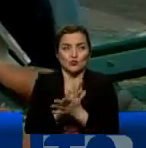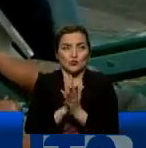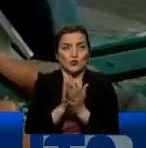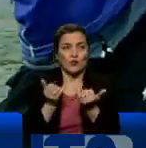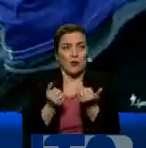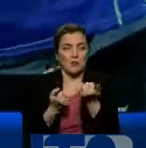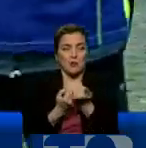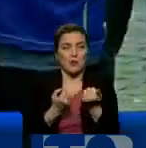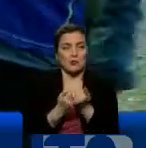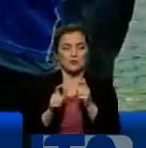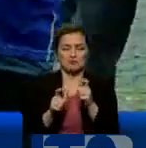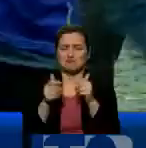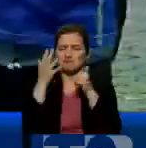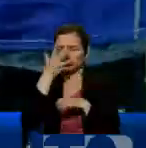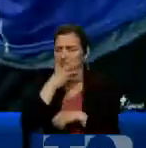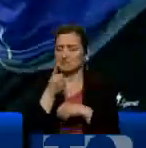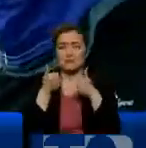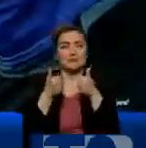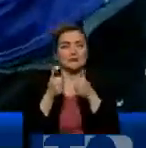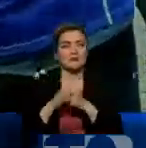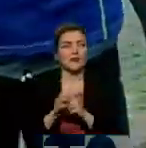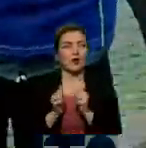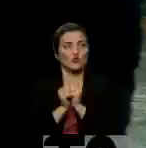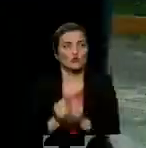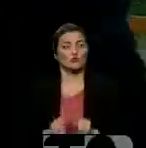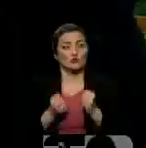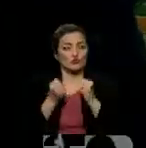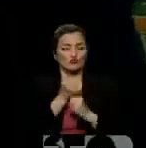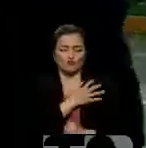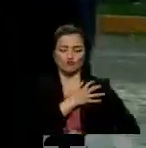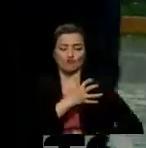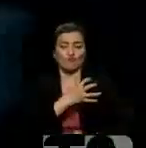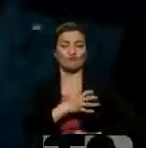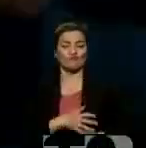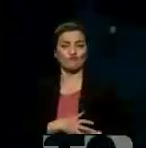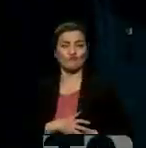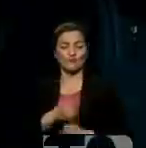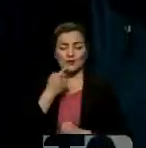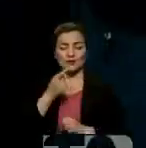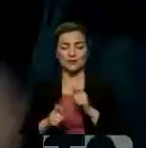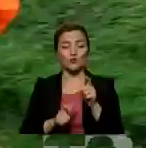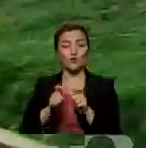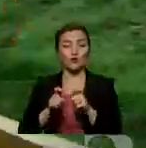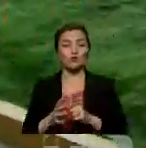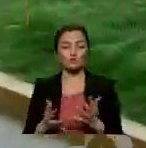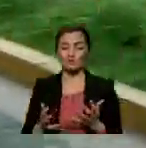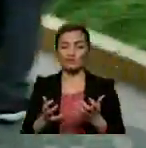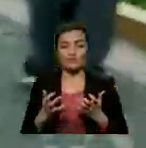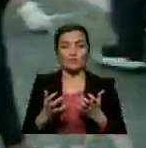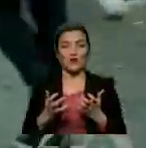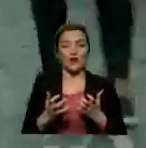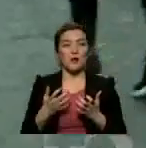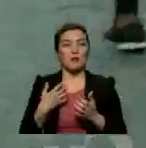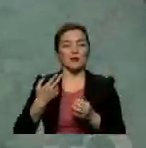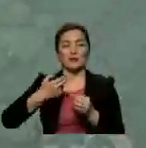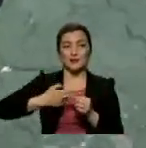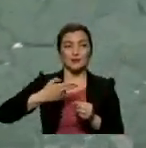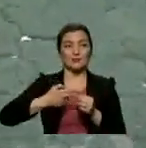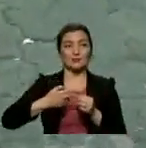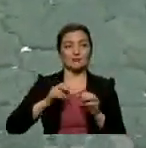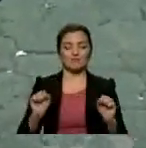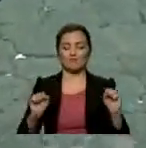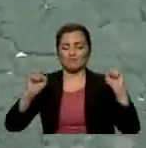bonita iniciativa. Una vez más, se demuestra que la unión hace la fuerza. Así lo dicen sus habitantes, quienes quieren ser los protagonistas de